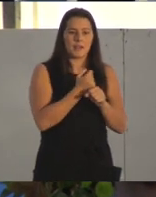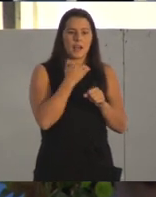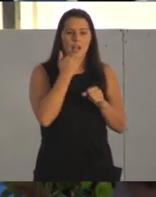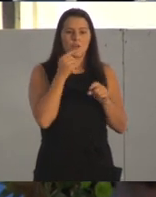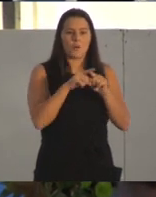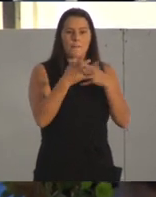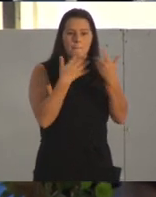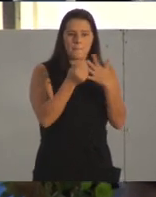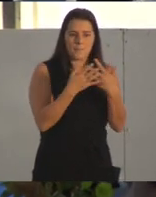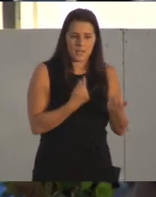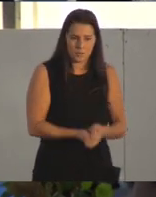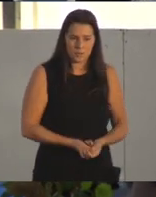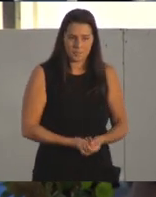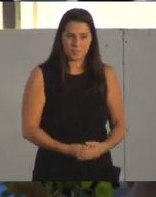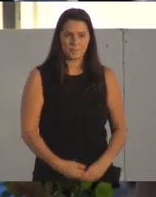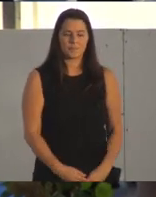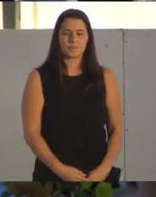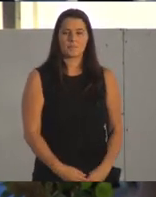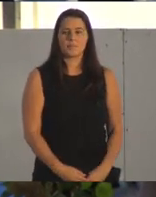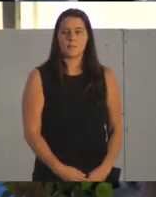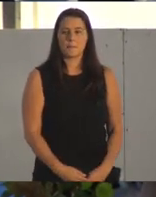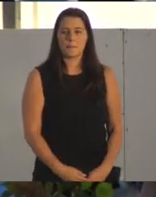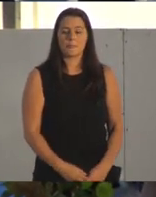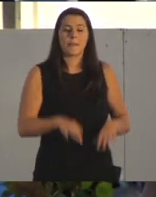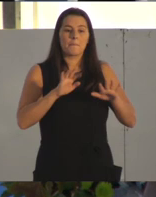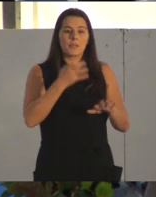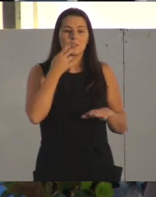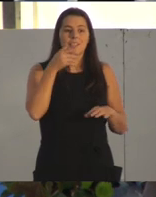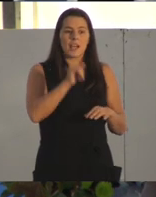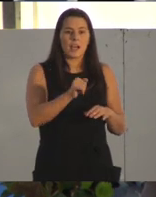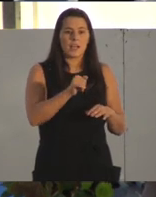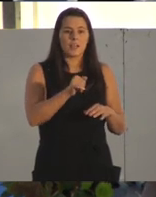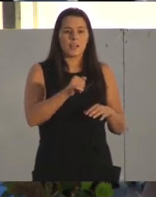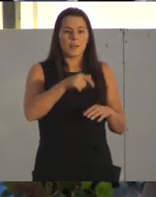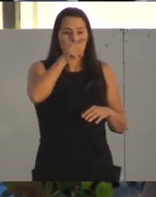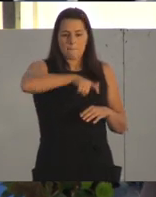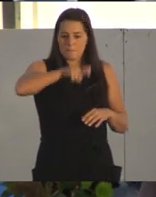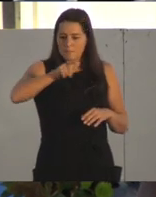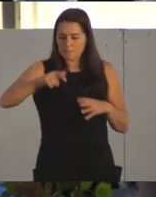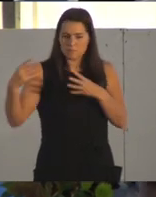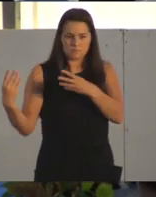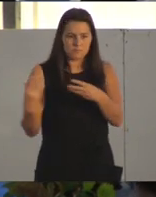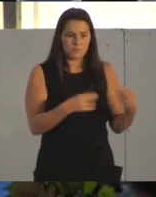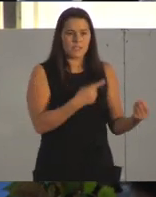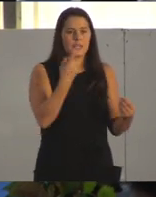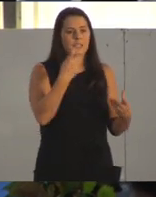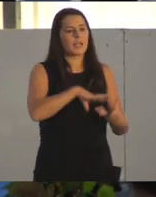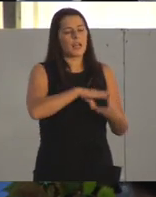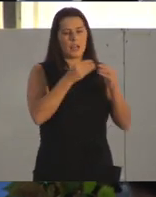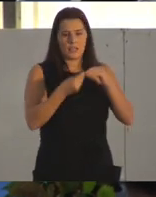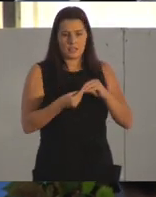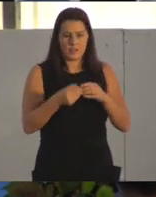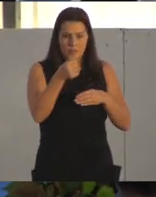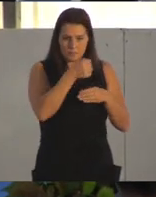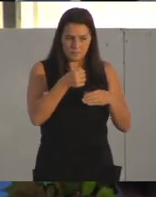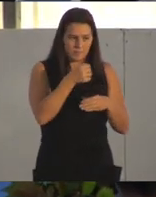ayudándonos únicamente de un Excel, ¿vale? Pero si ya tenemos muchísimas personas que necesiten adaptaciones en